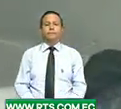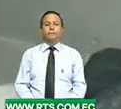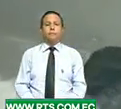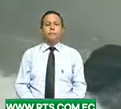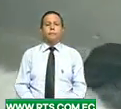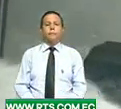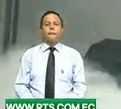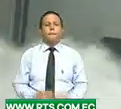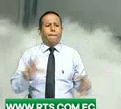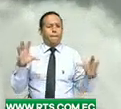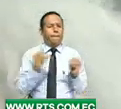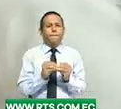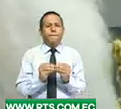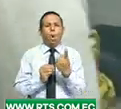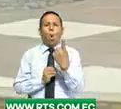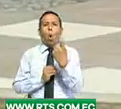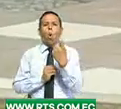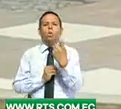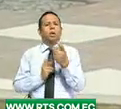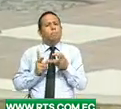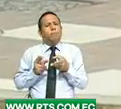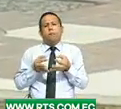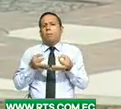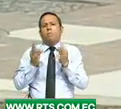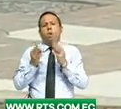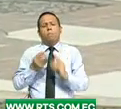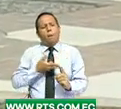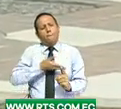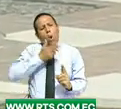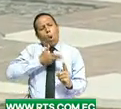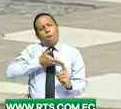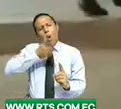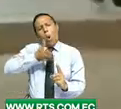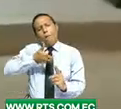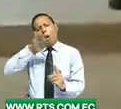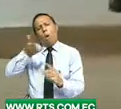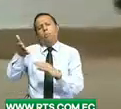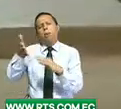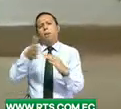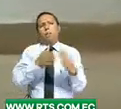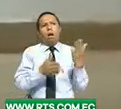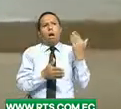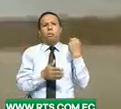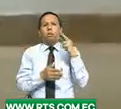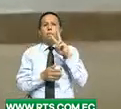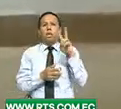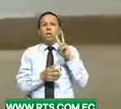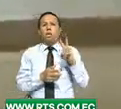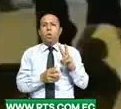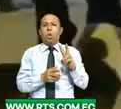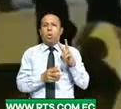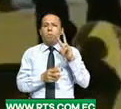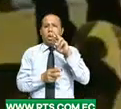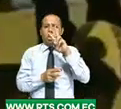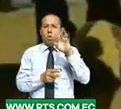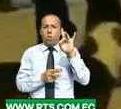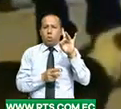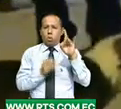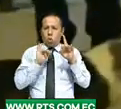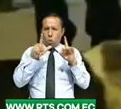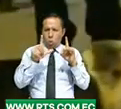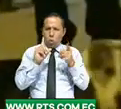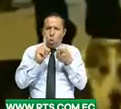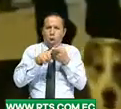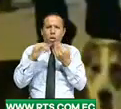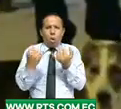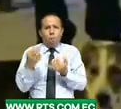11 asesinatos bajo la modalidad de sicariato se han registrado desde la noche del viernes 28 de julio al miércoles 3 de agosto del presente